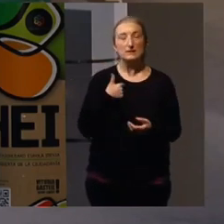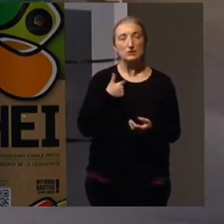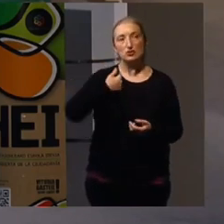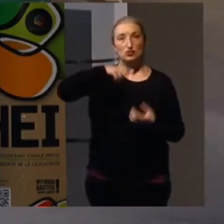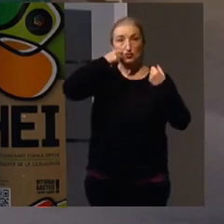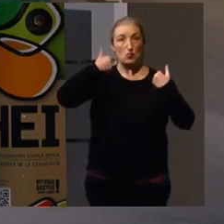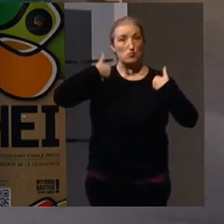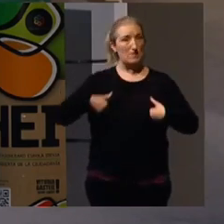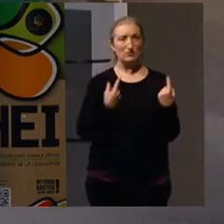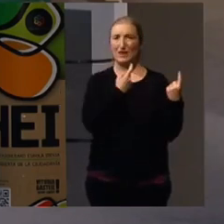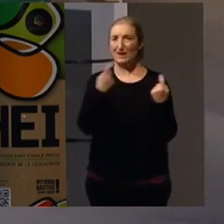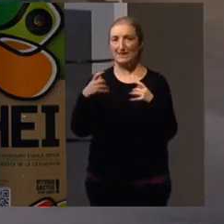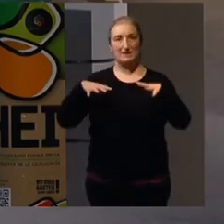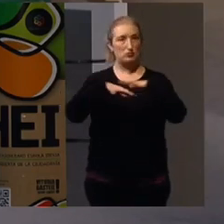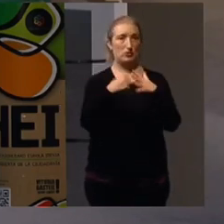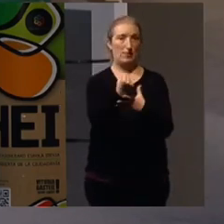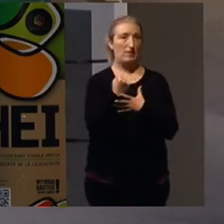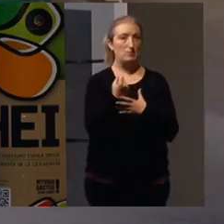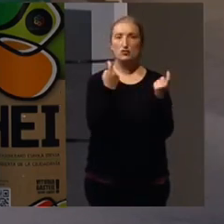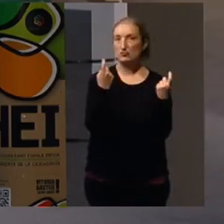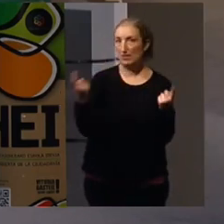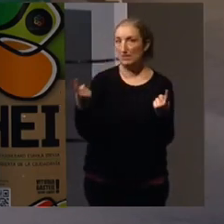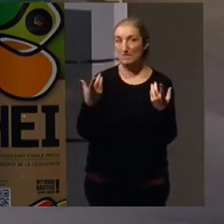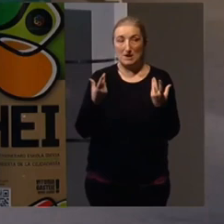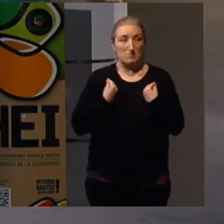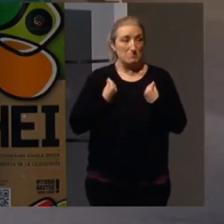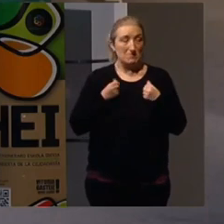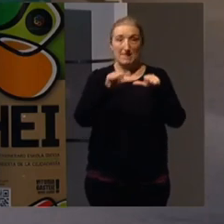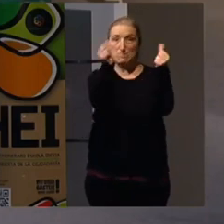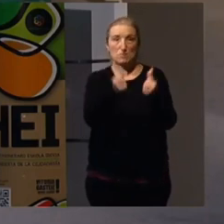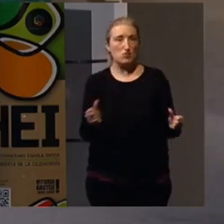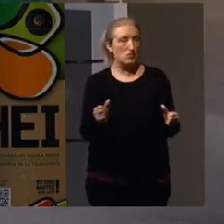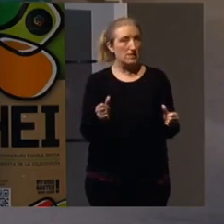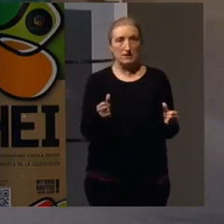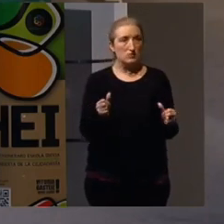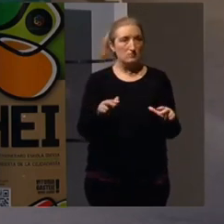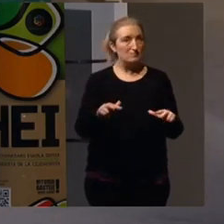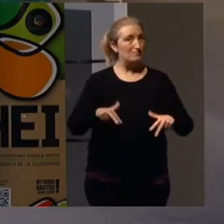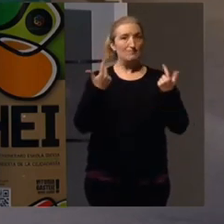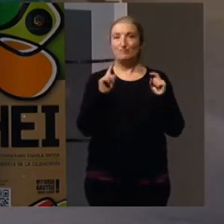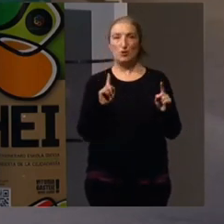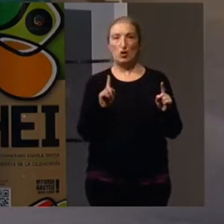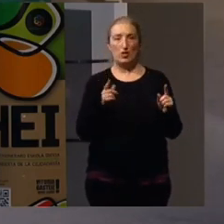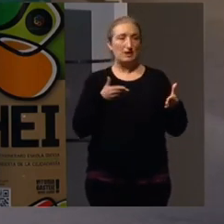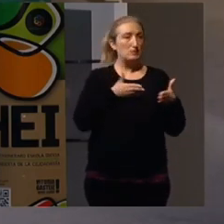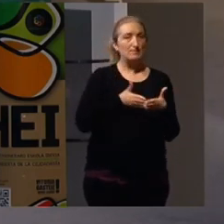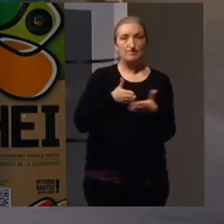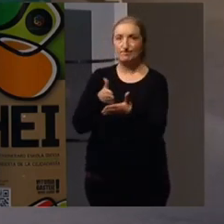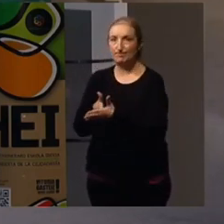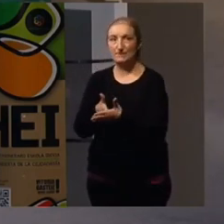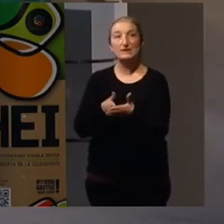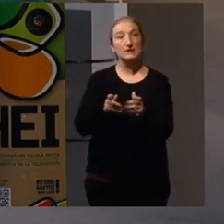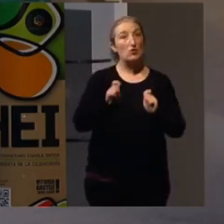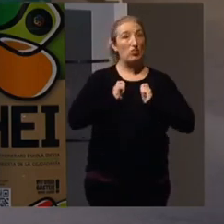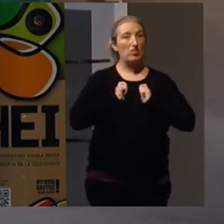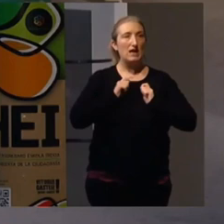Los humanos necesitamos esa red de apoyo, pero nuestro modo de vida no nos está permitiendo acceder a él tanto como quisiéramos, ¿no? Eso para nosotros tiene